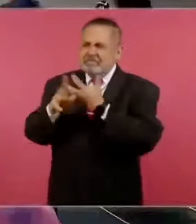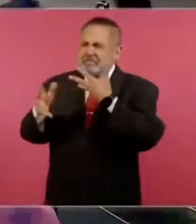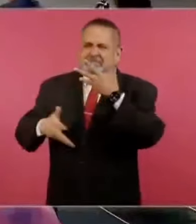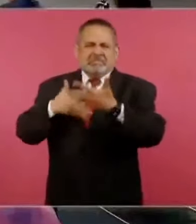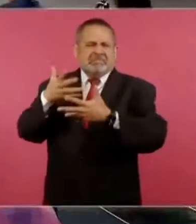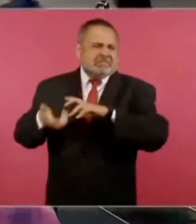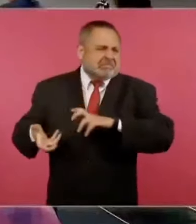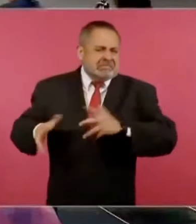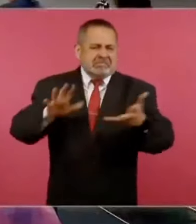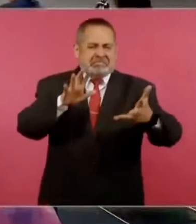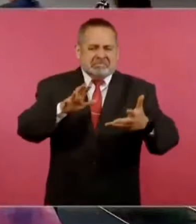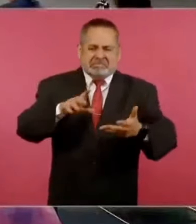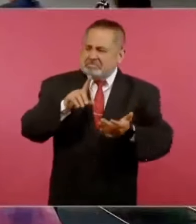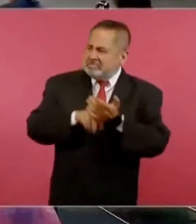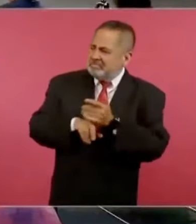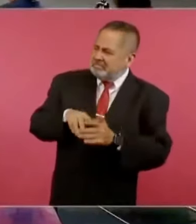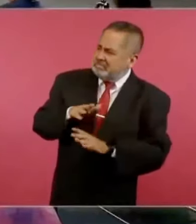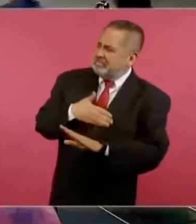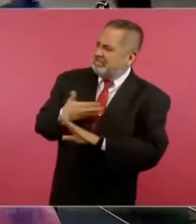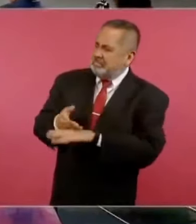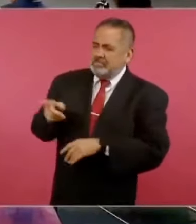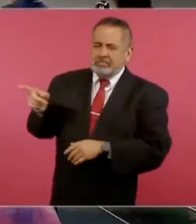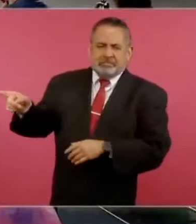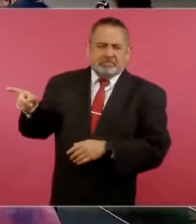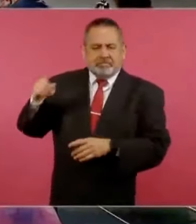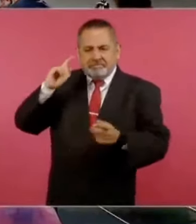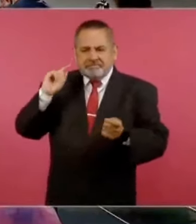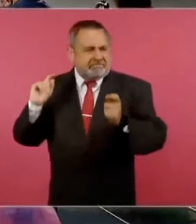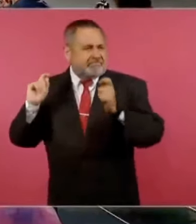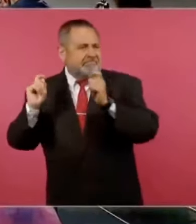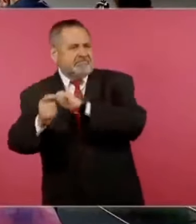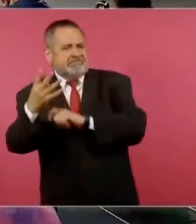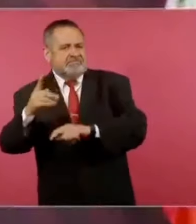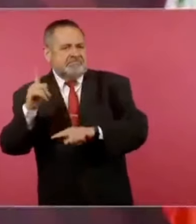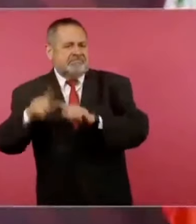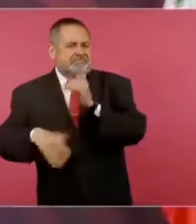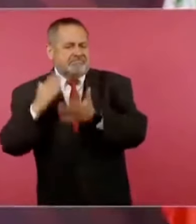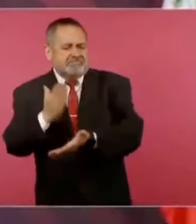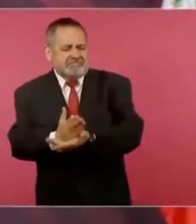daño a la transformación. No,